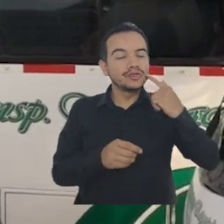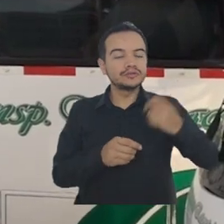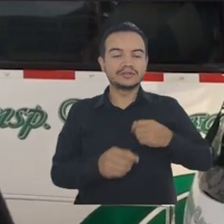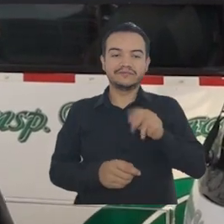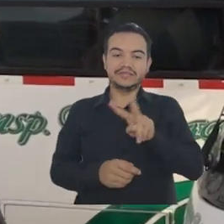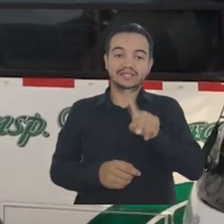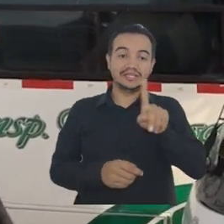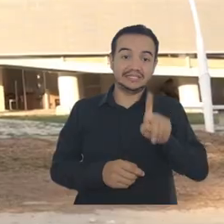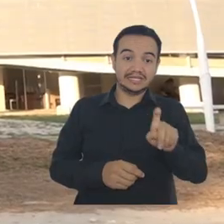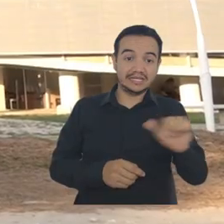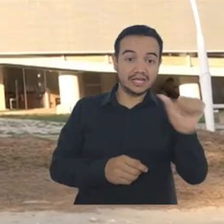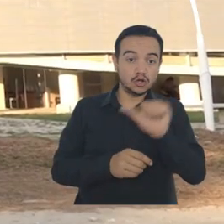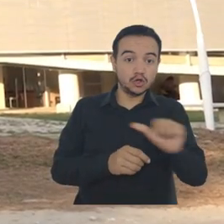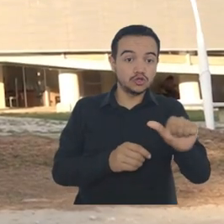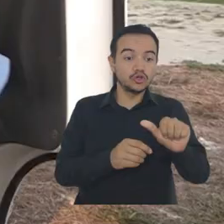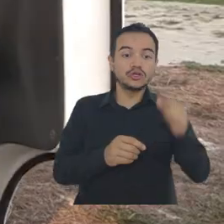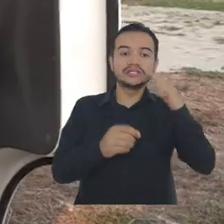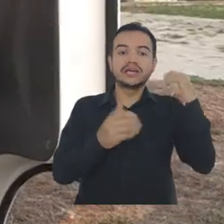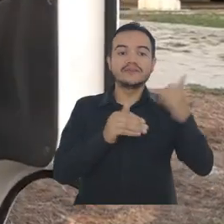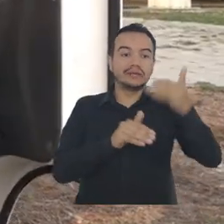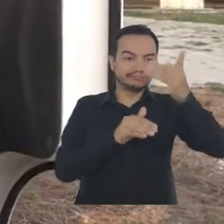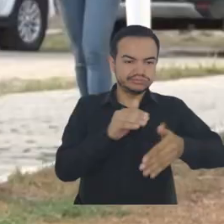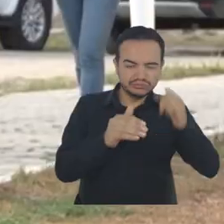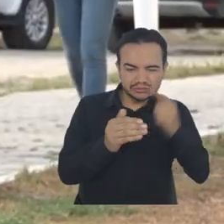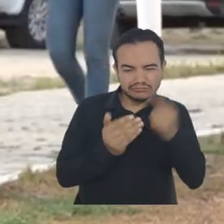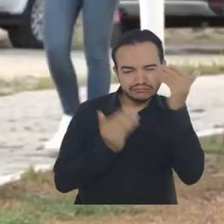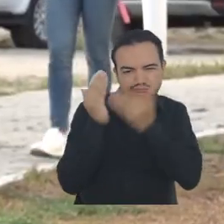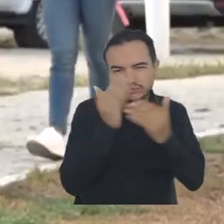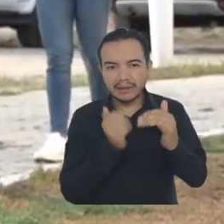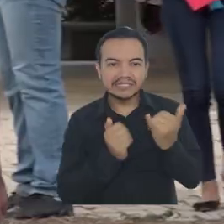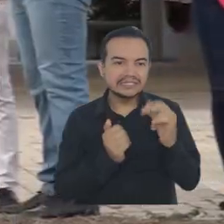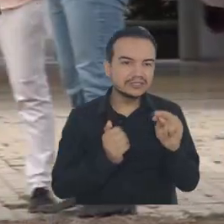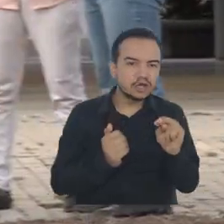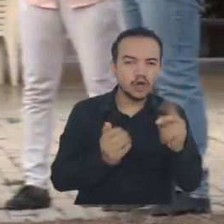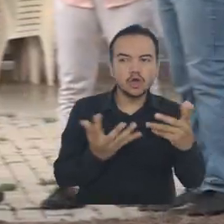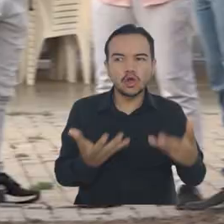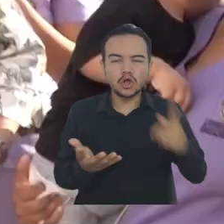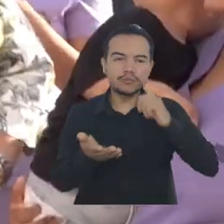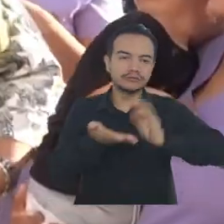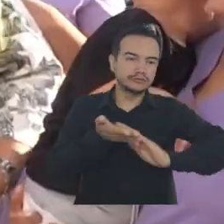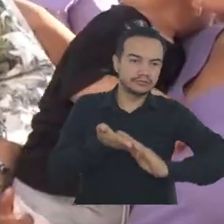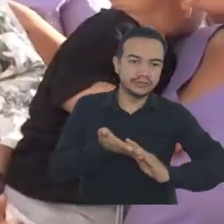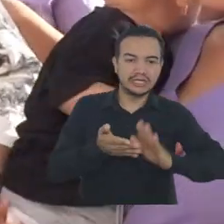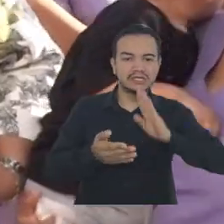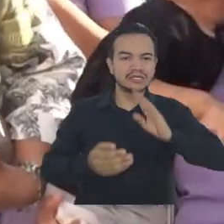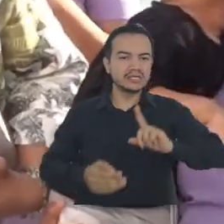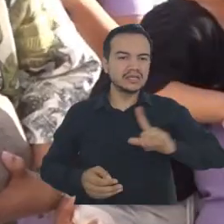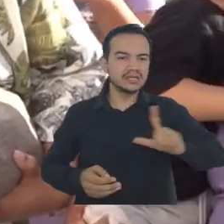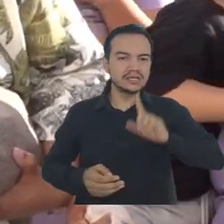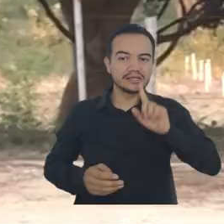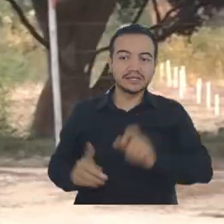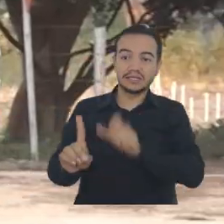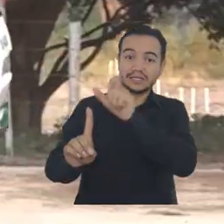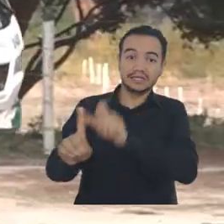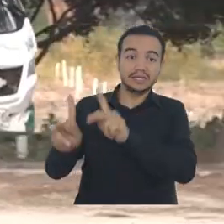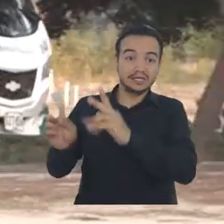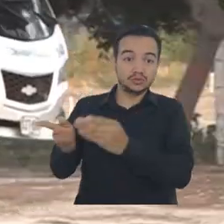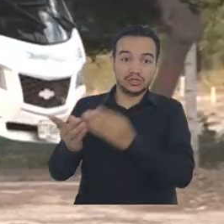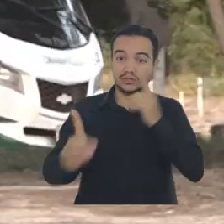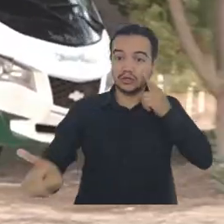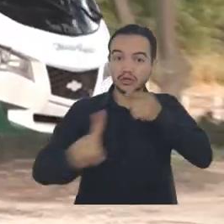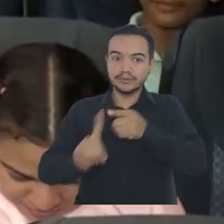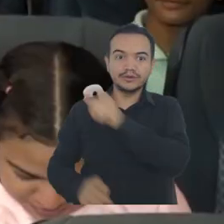pagar los pasajes. Hasta el próximo 26 de agosto se desarrollará la prueba piloto con el fin de establecer la logística definitiva de